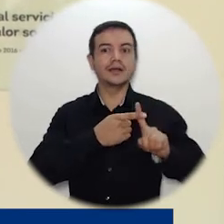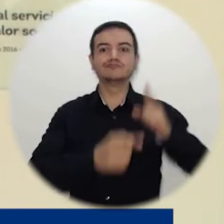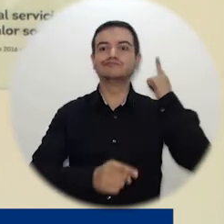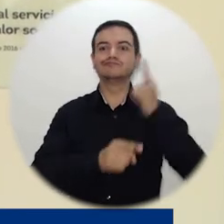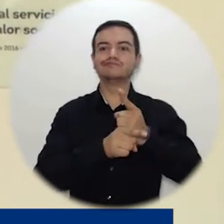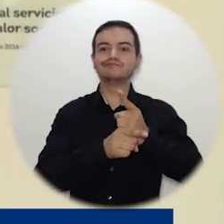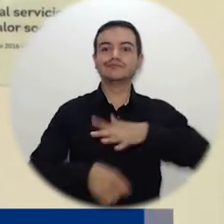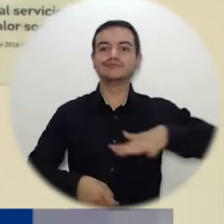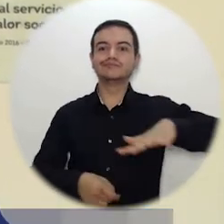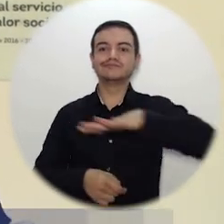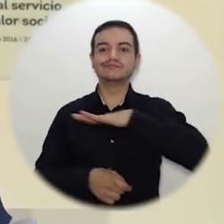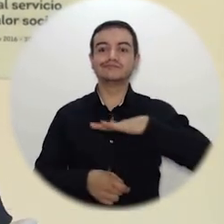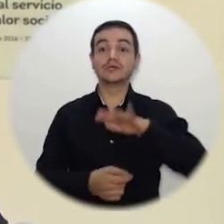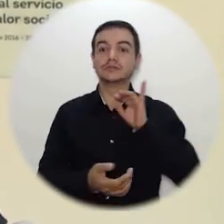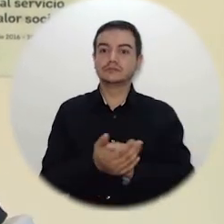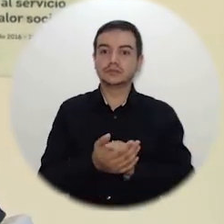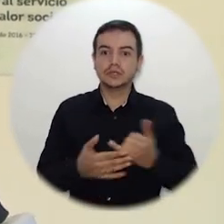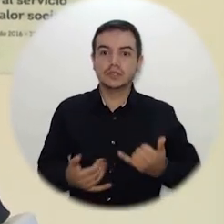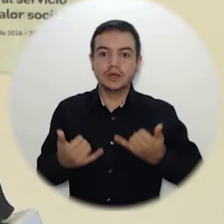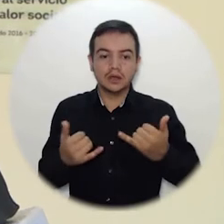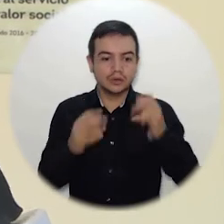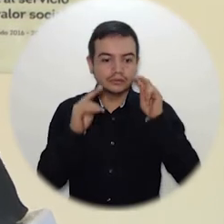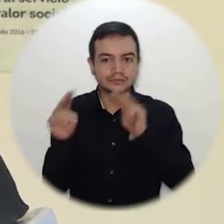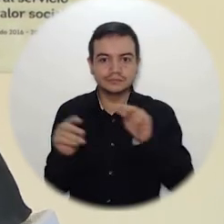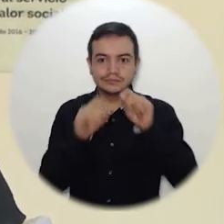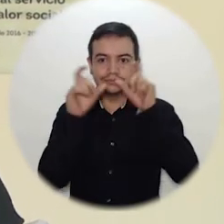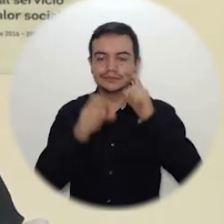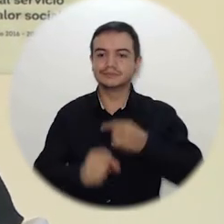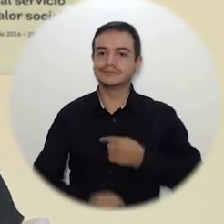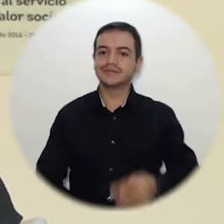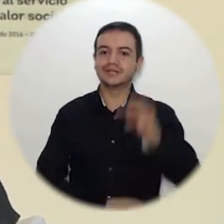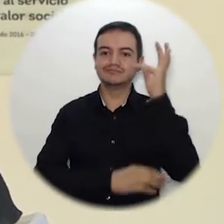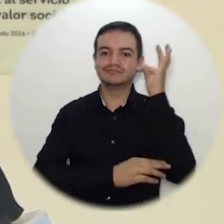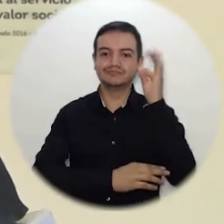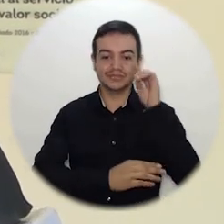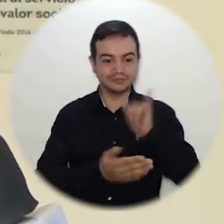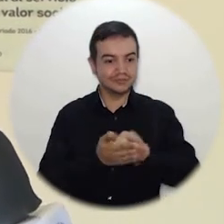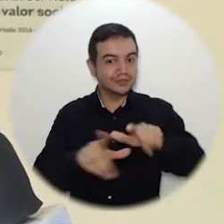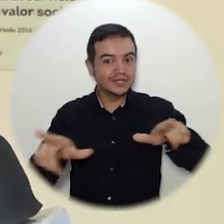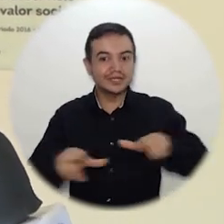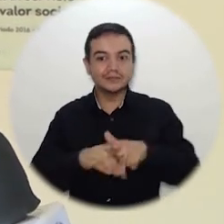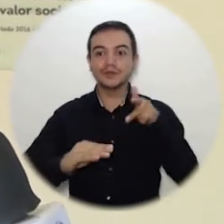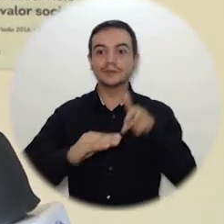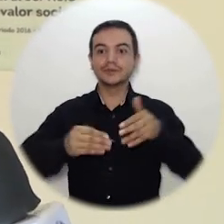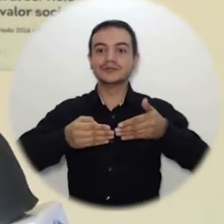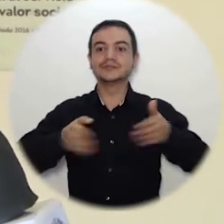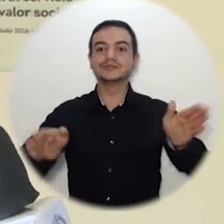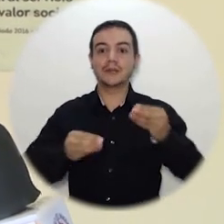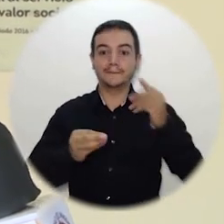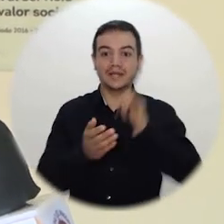propuestas del señor rector en su plan de gobierno y bueno, hoy nos cumplió con la inauguración de nuestros espacios y